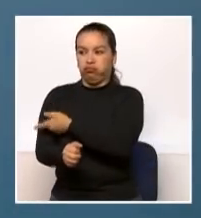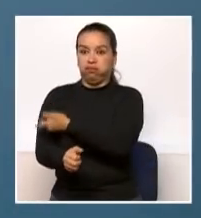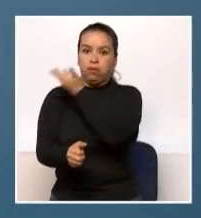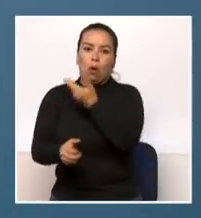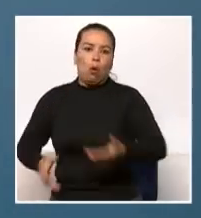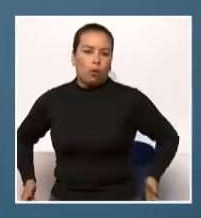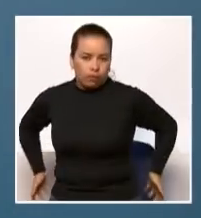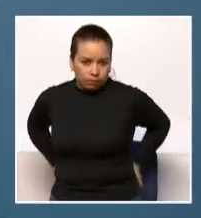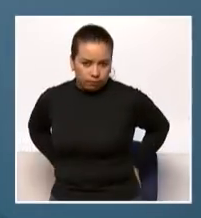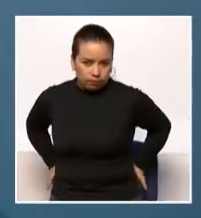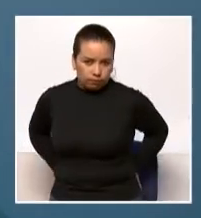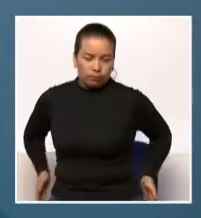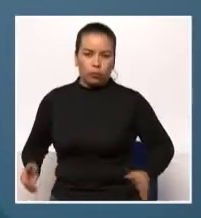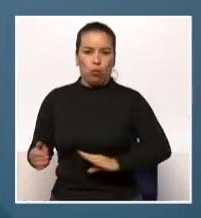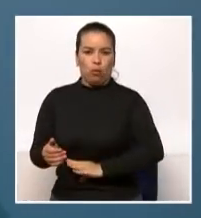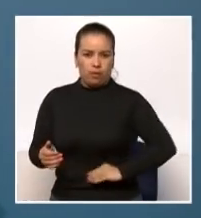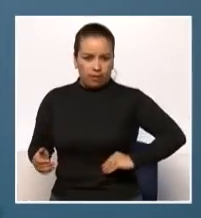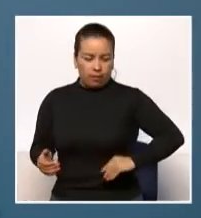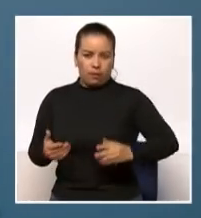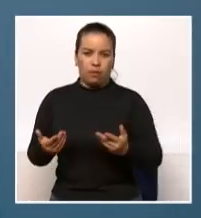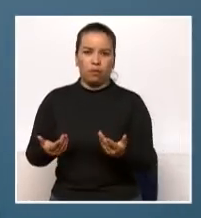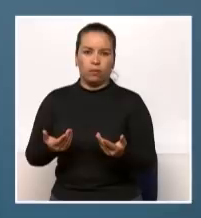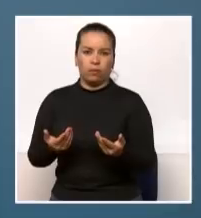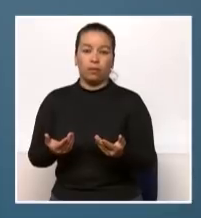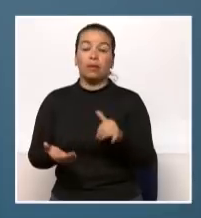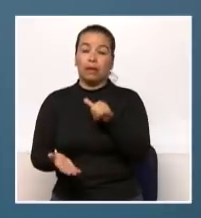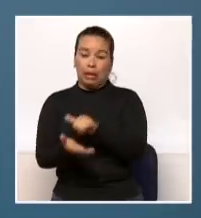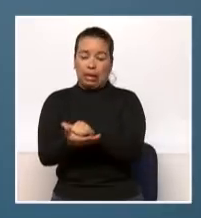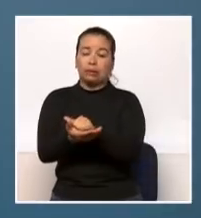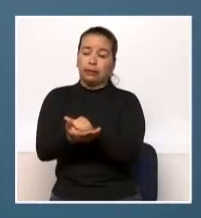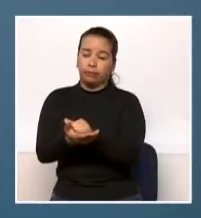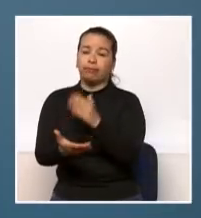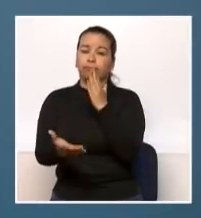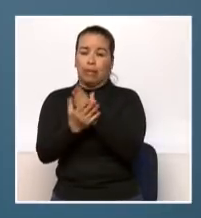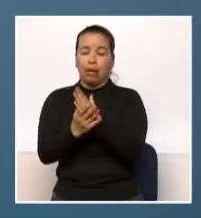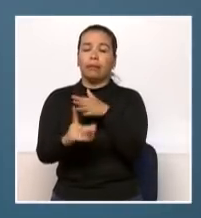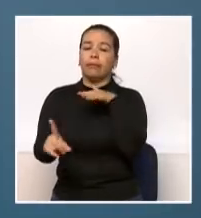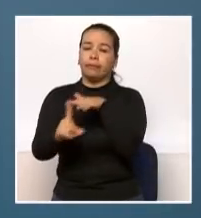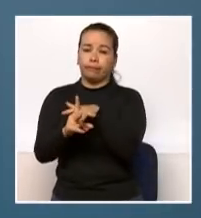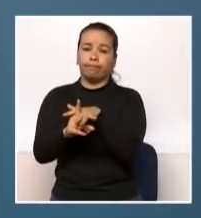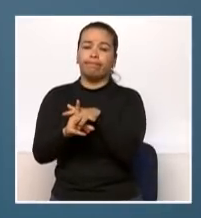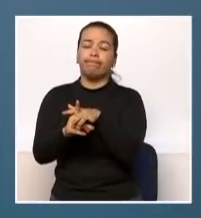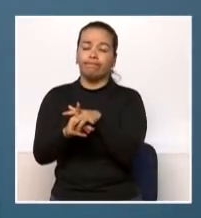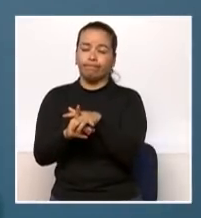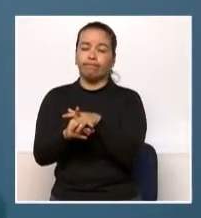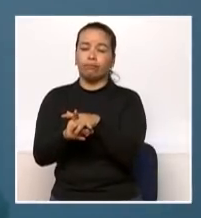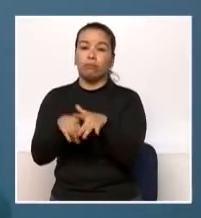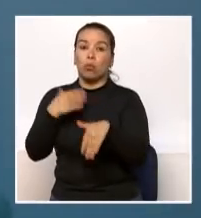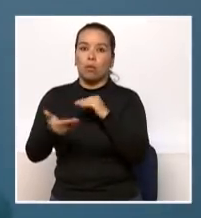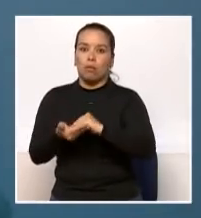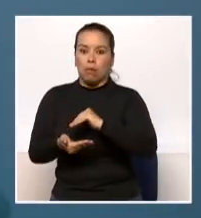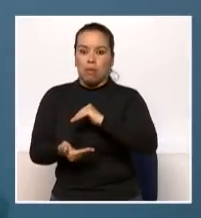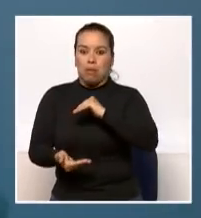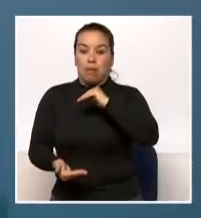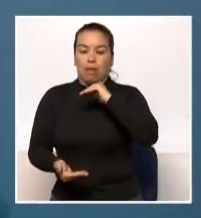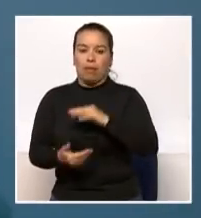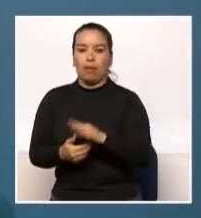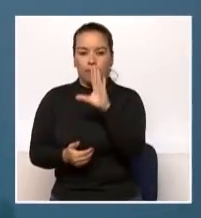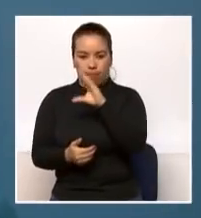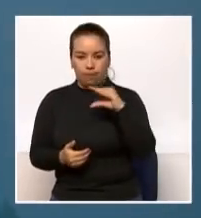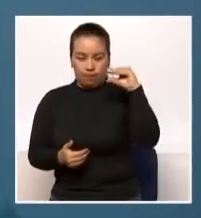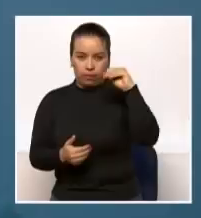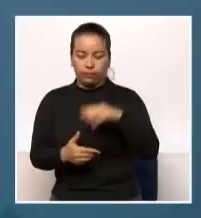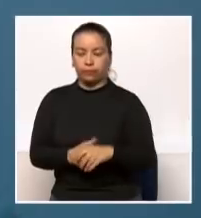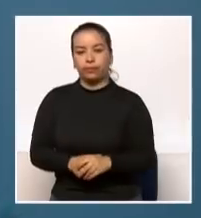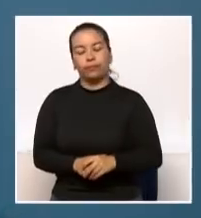como fibrosis del hígado o que esté llegando a una cirrosis, eso se puede manifestar en que se crezca y aumente de tamaño el vaso. Lo mismo las